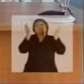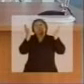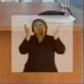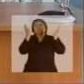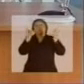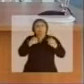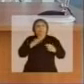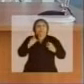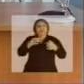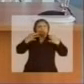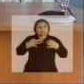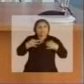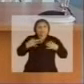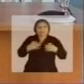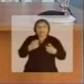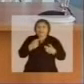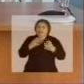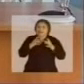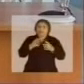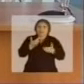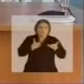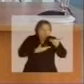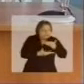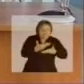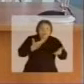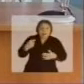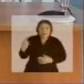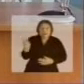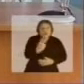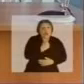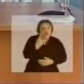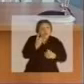No hemos sido Lo suficientemente Solidarios